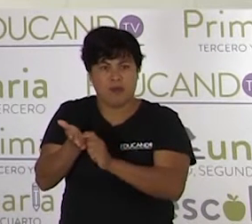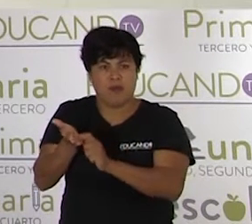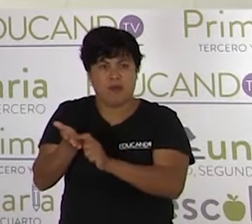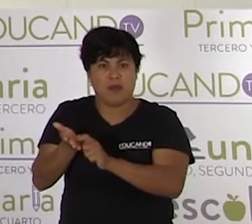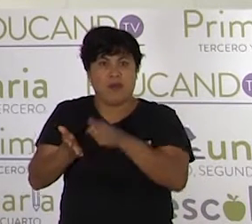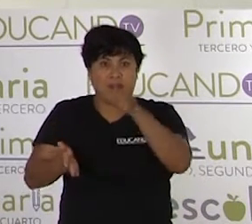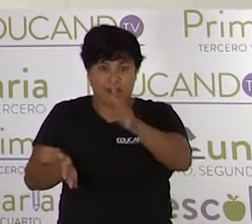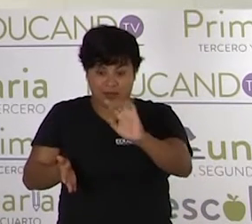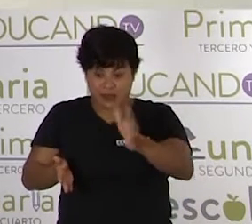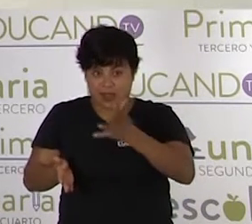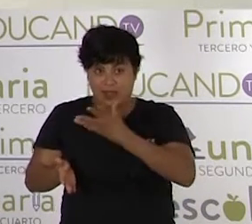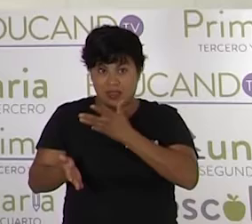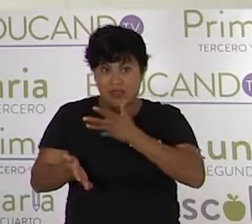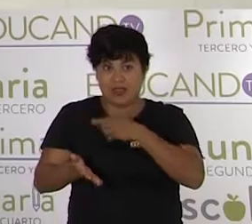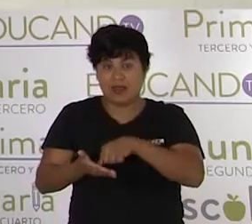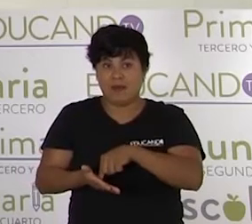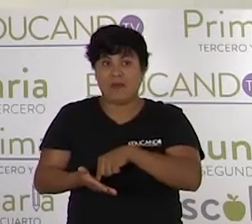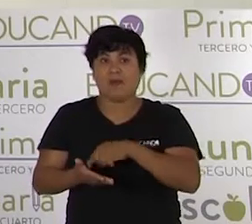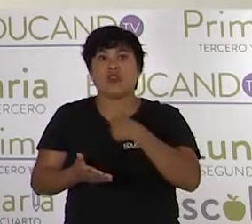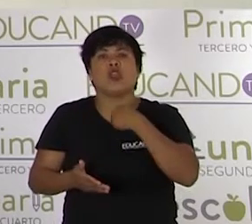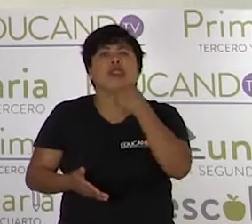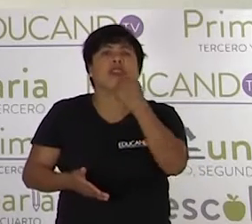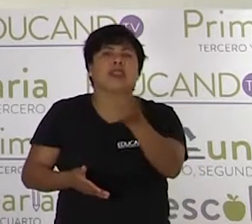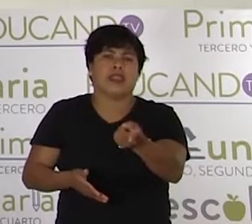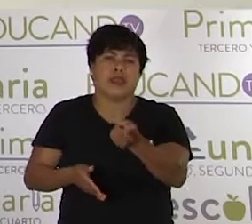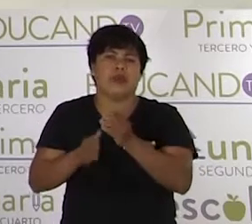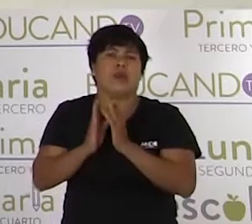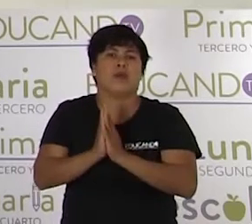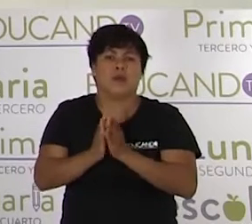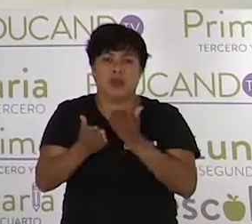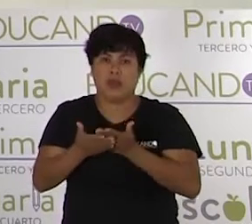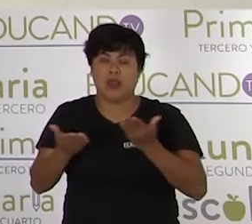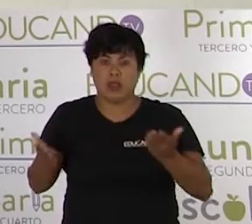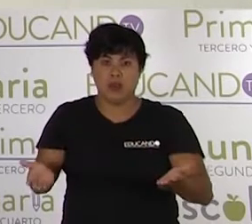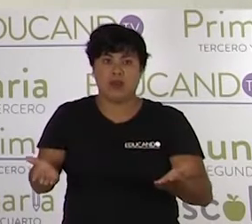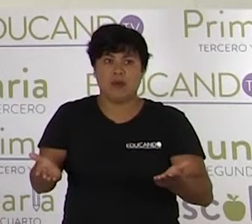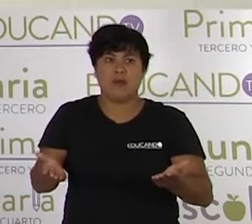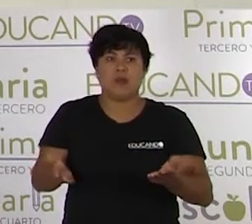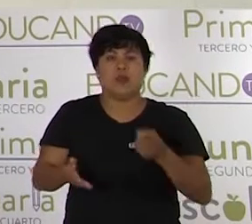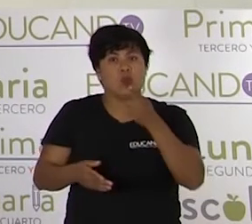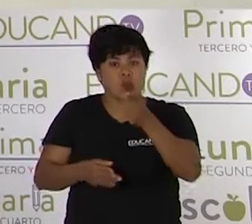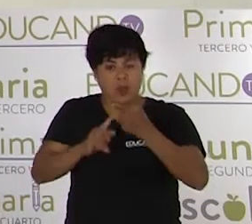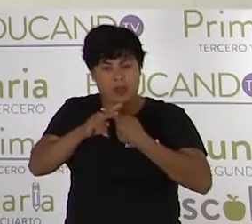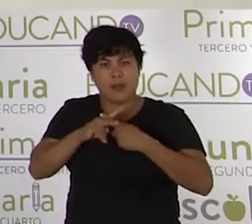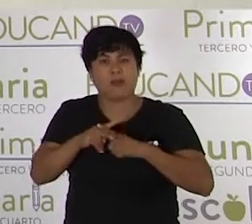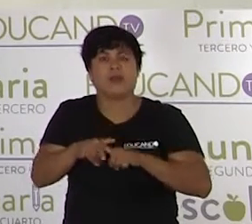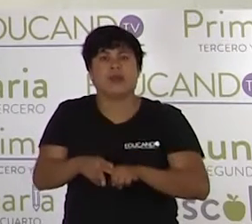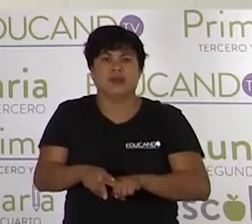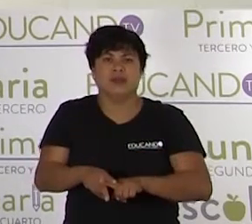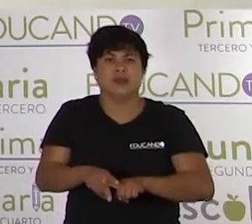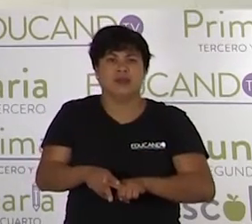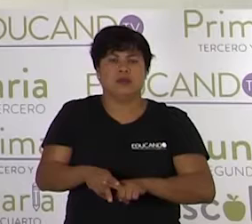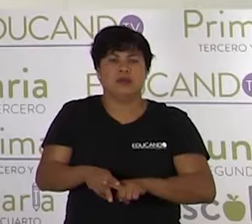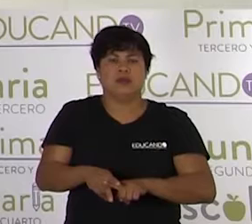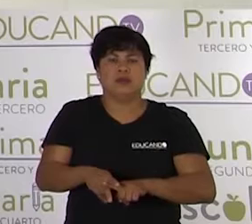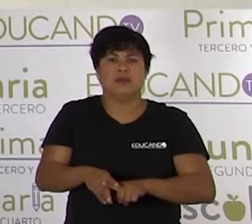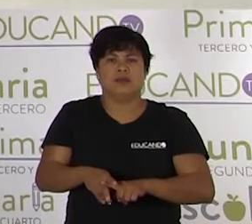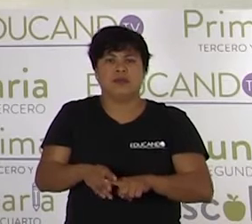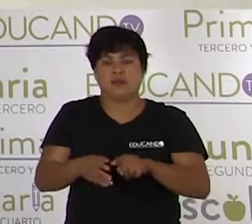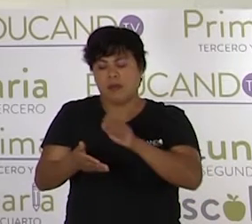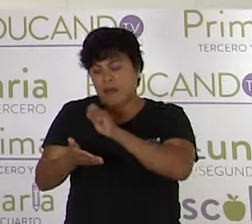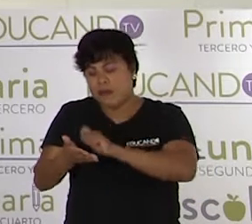Si ya las tienes, te solicito que en este momento comiences